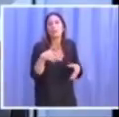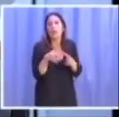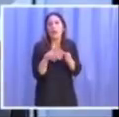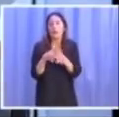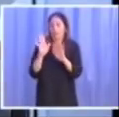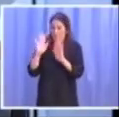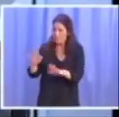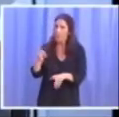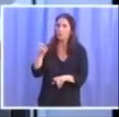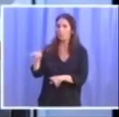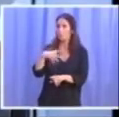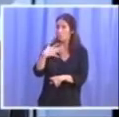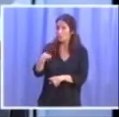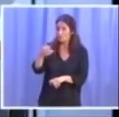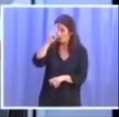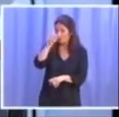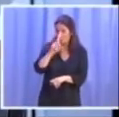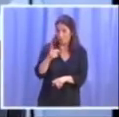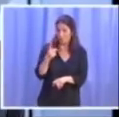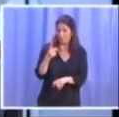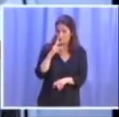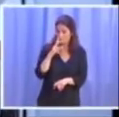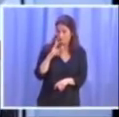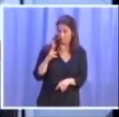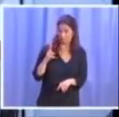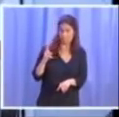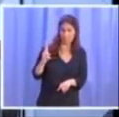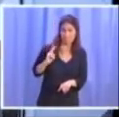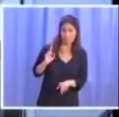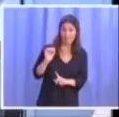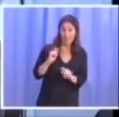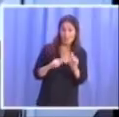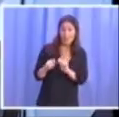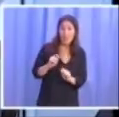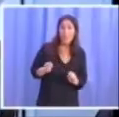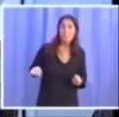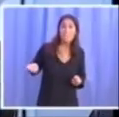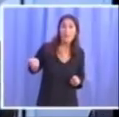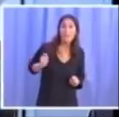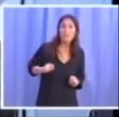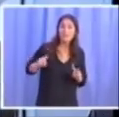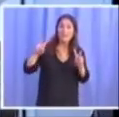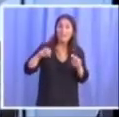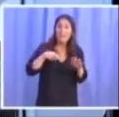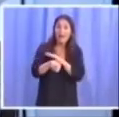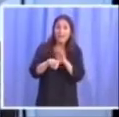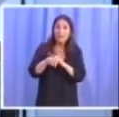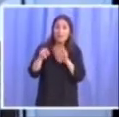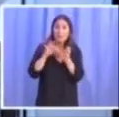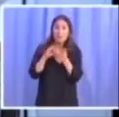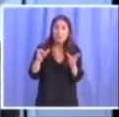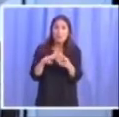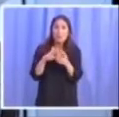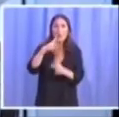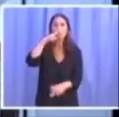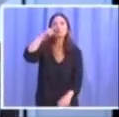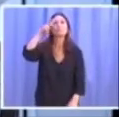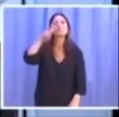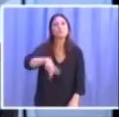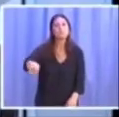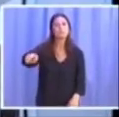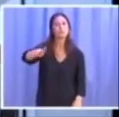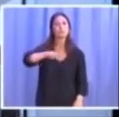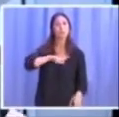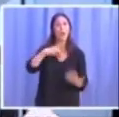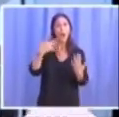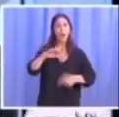Usted posiblemente no sabe que durante los dos últimos años la Asociación de Profesionales en materia de gestión de servicios sociales nos ha reconocido que con